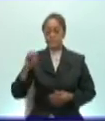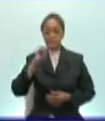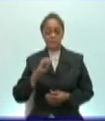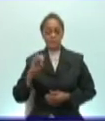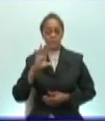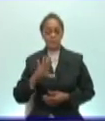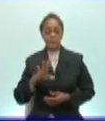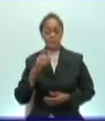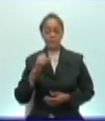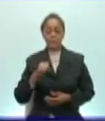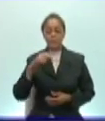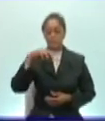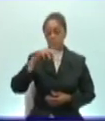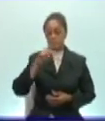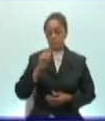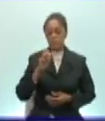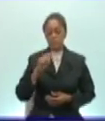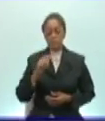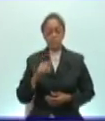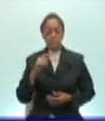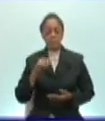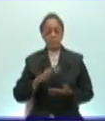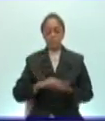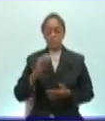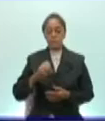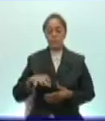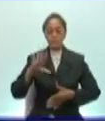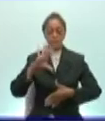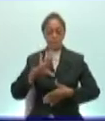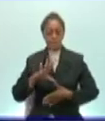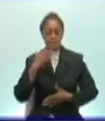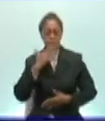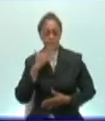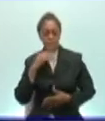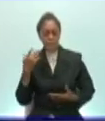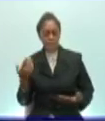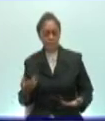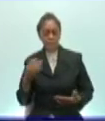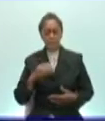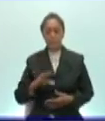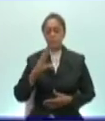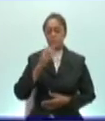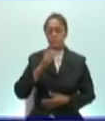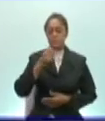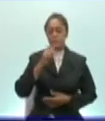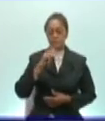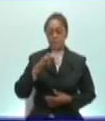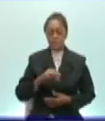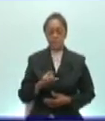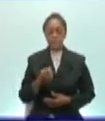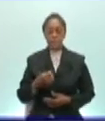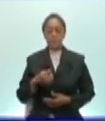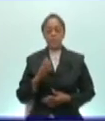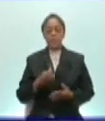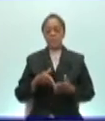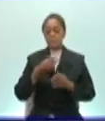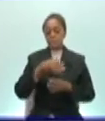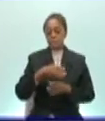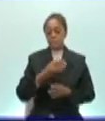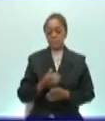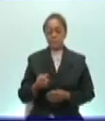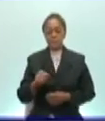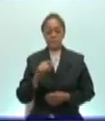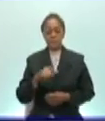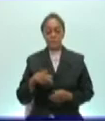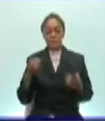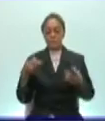la doctrina Monroe. Hay una doctrina que decía América para los americanos. Y el Congreso de Panamá es una manifestación de esta política de